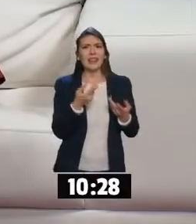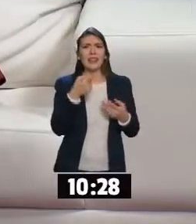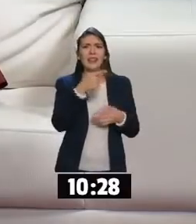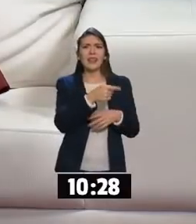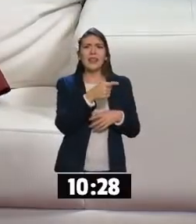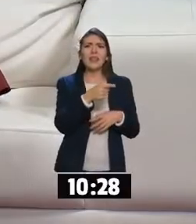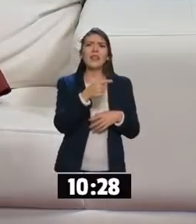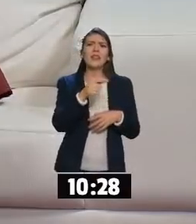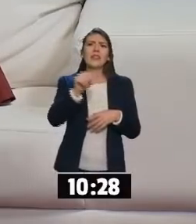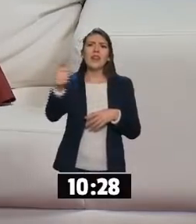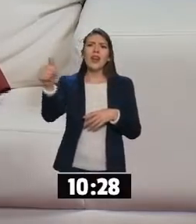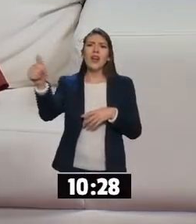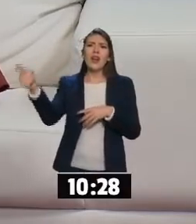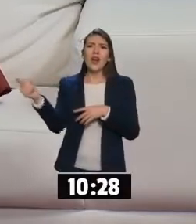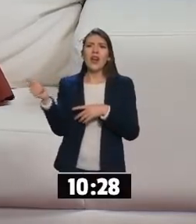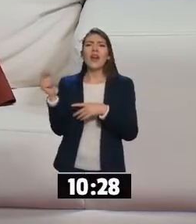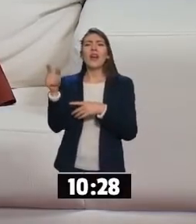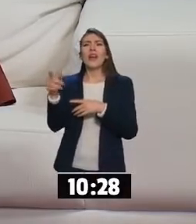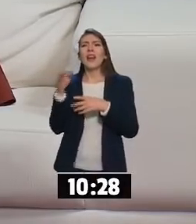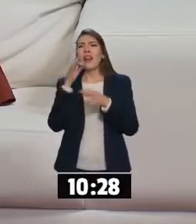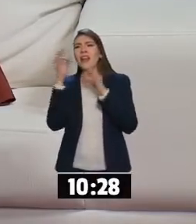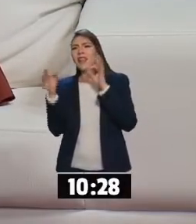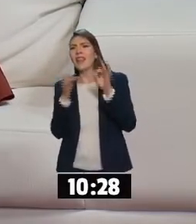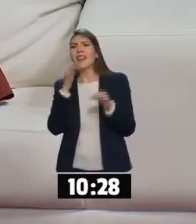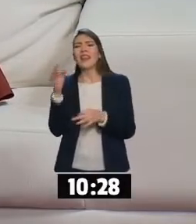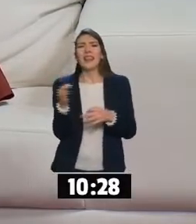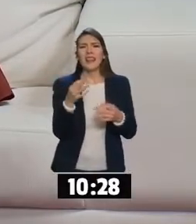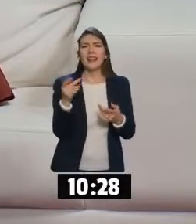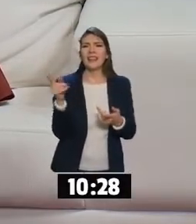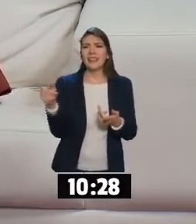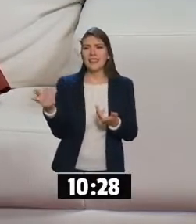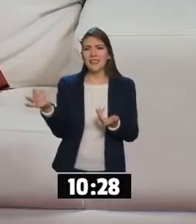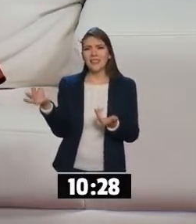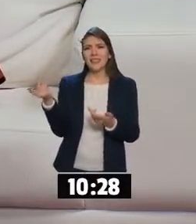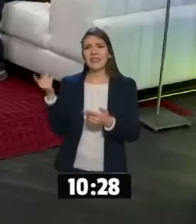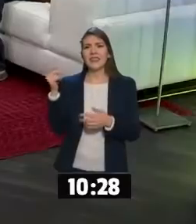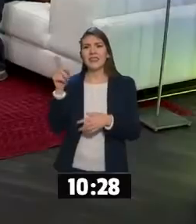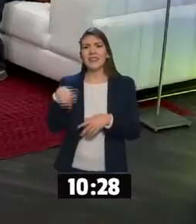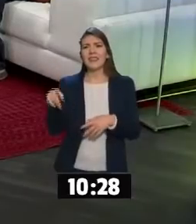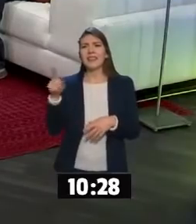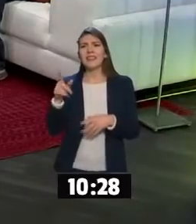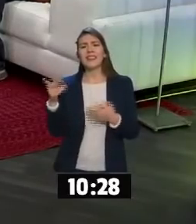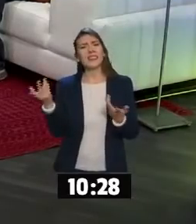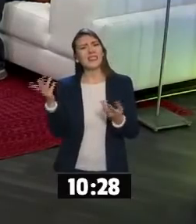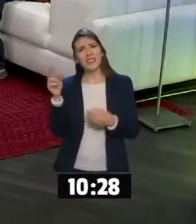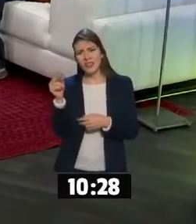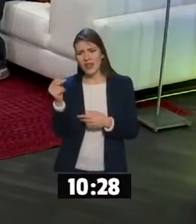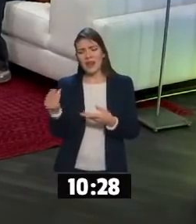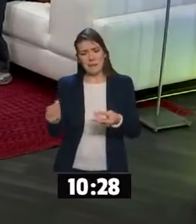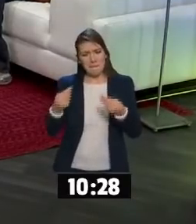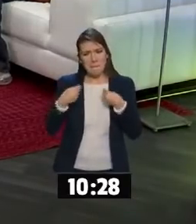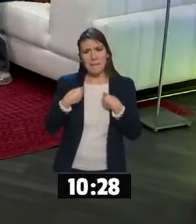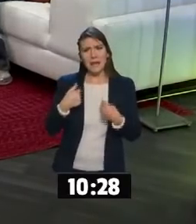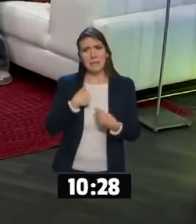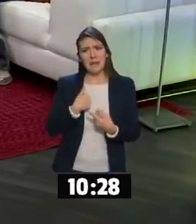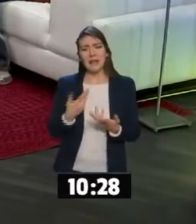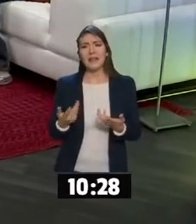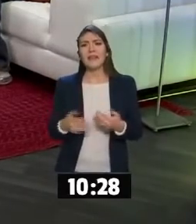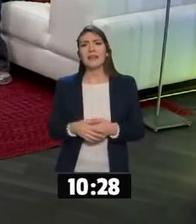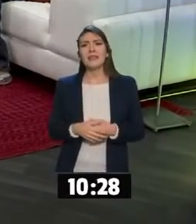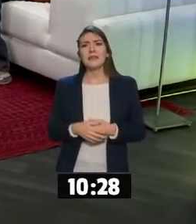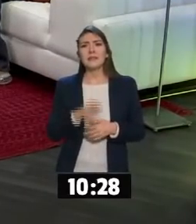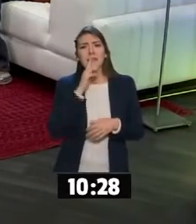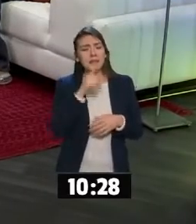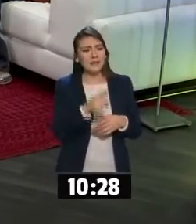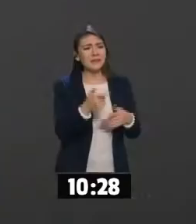ganando varo. Sí, con el cojo feliz. Haciéndote millonario con el cojo feliz. El almohadazo, que no sé qué, dámelo. Y en lugar de perder